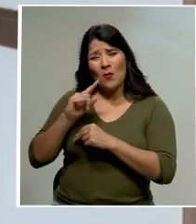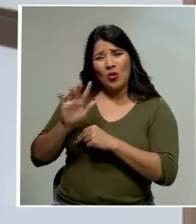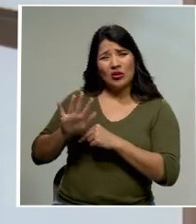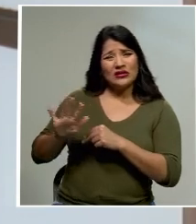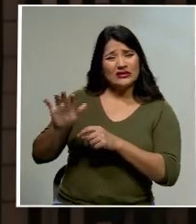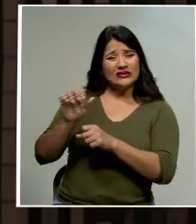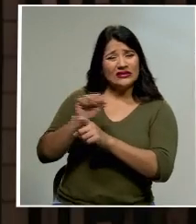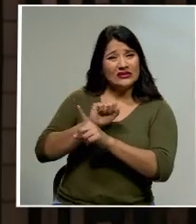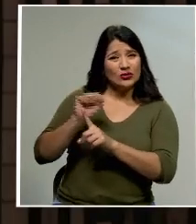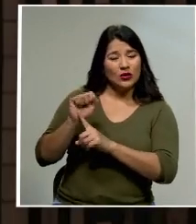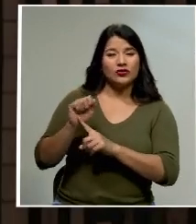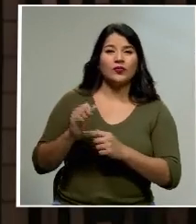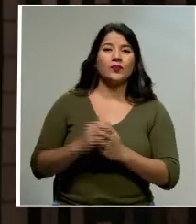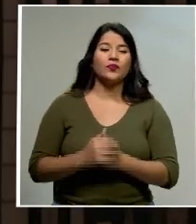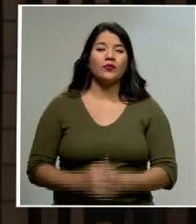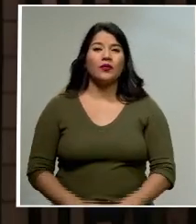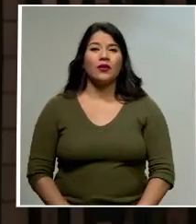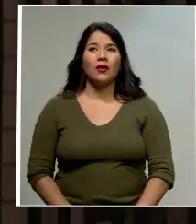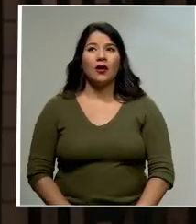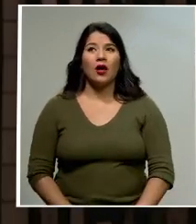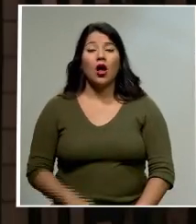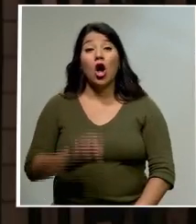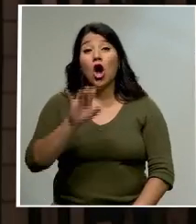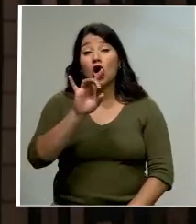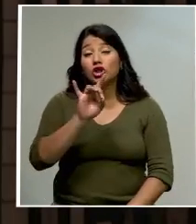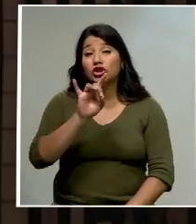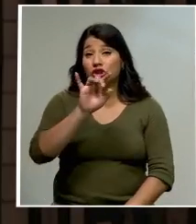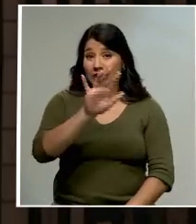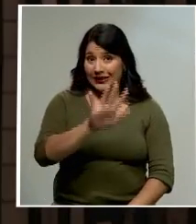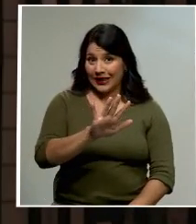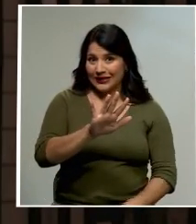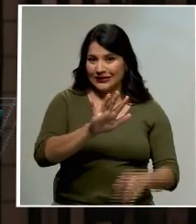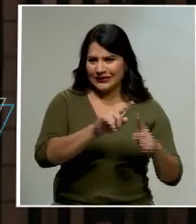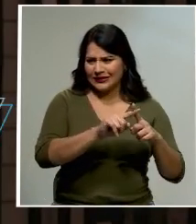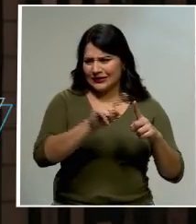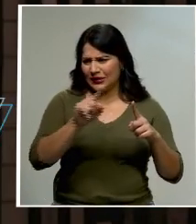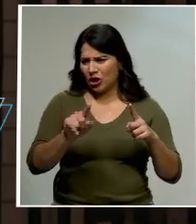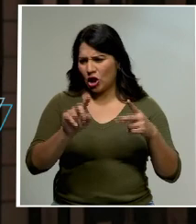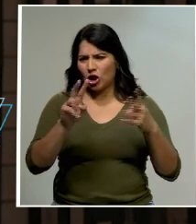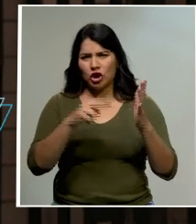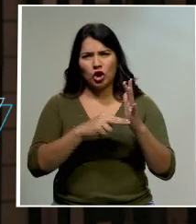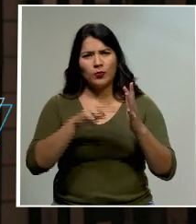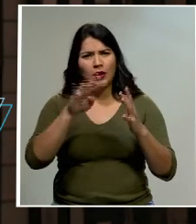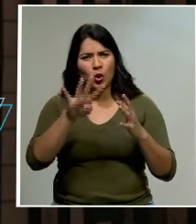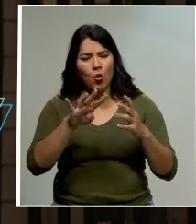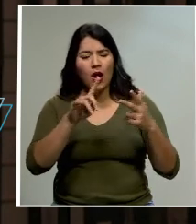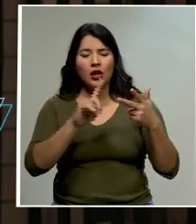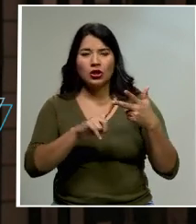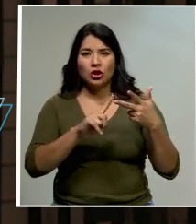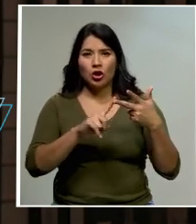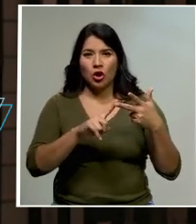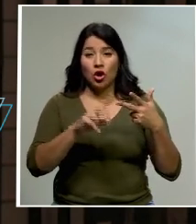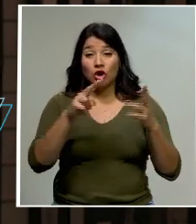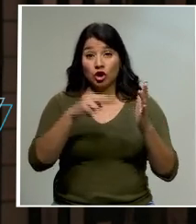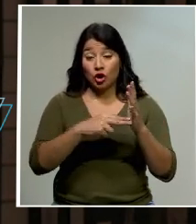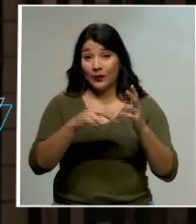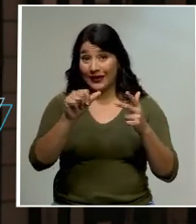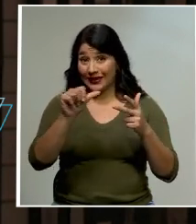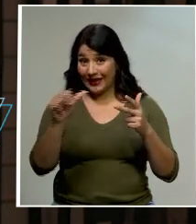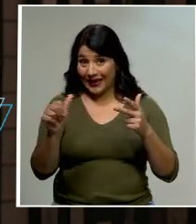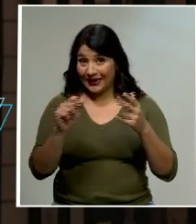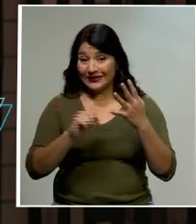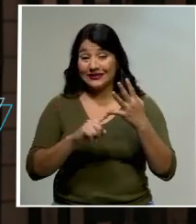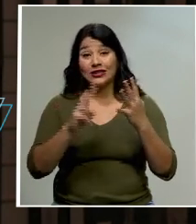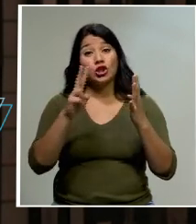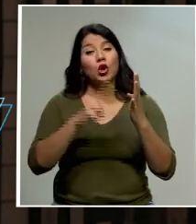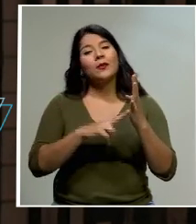Veamos. En el 85 y en el 2004 y en el 2010, en el 2018